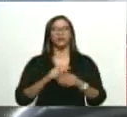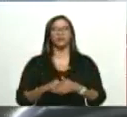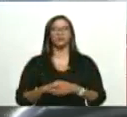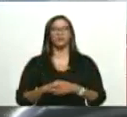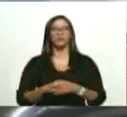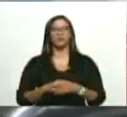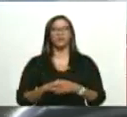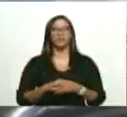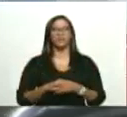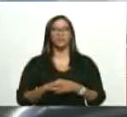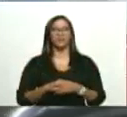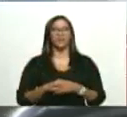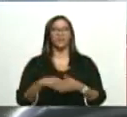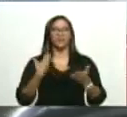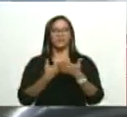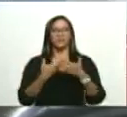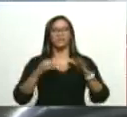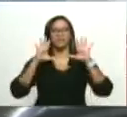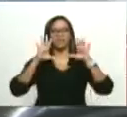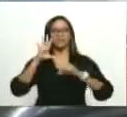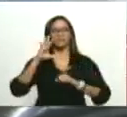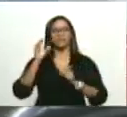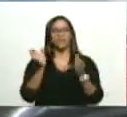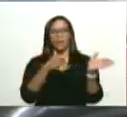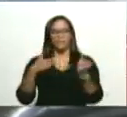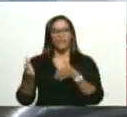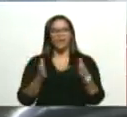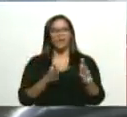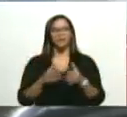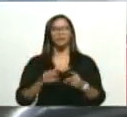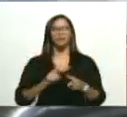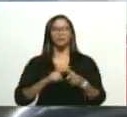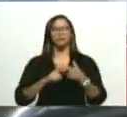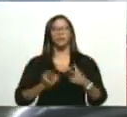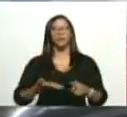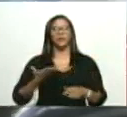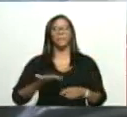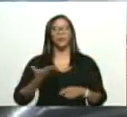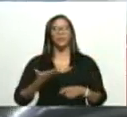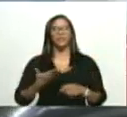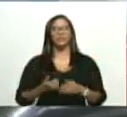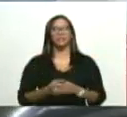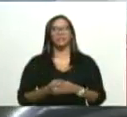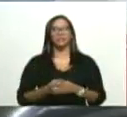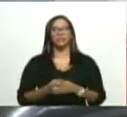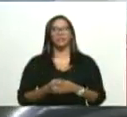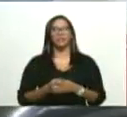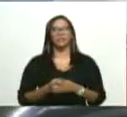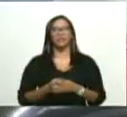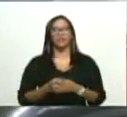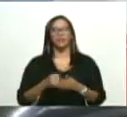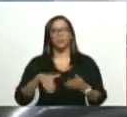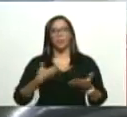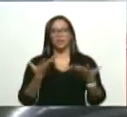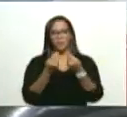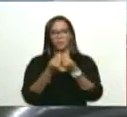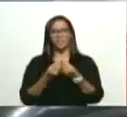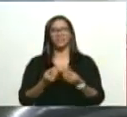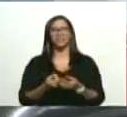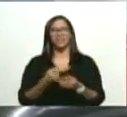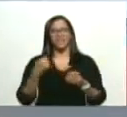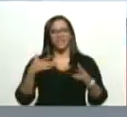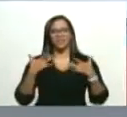durará hasta el día 15 de marzo. Así que es muy importante que puedan acompañarnos en esta